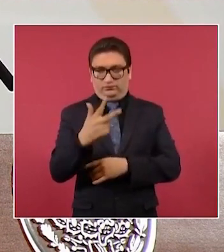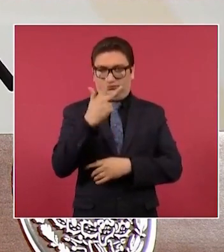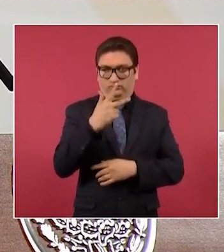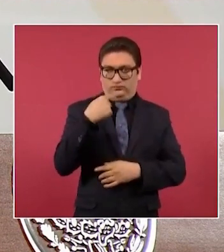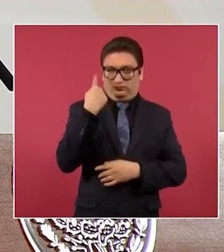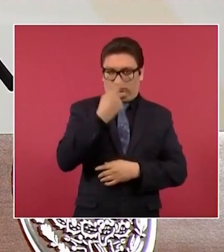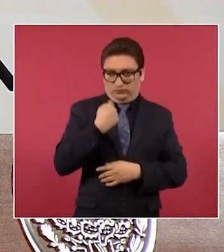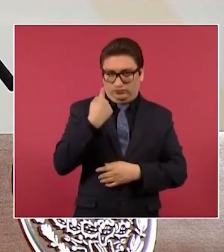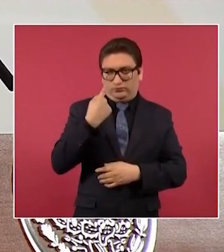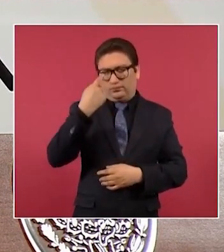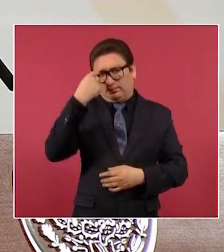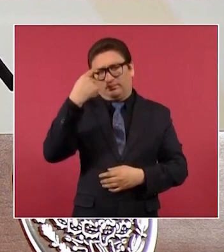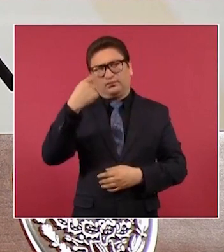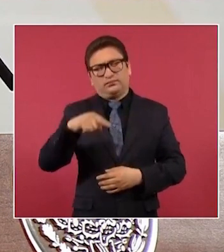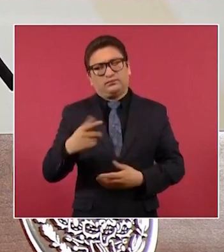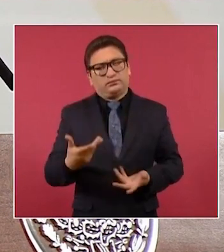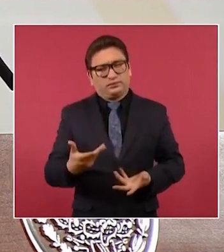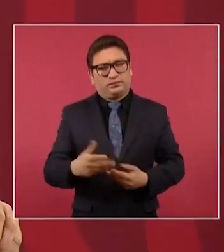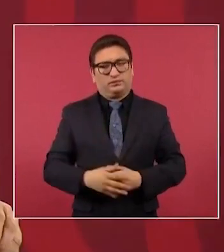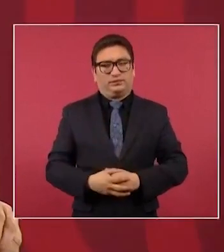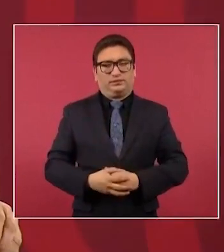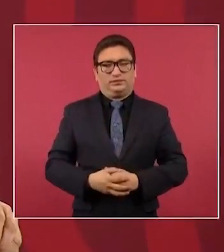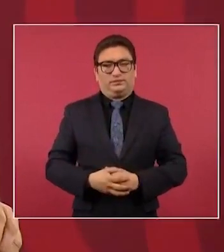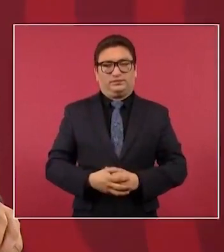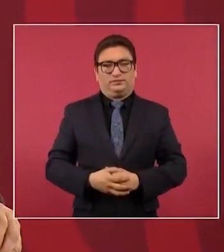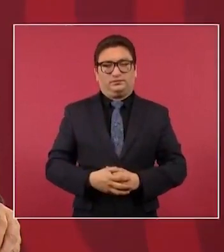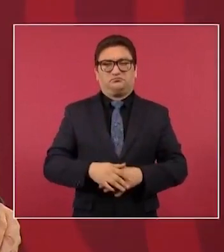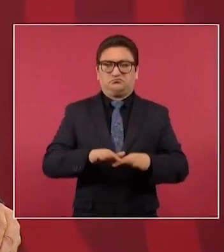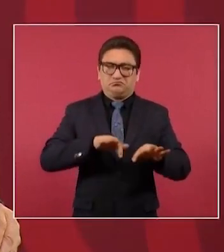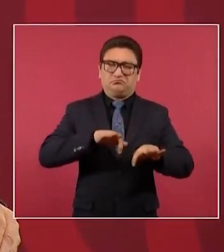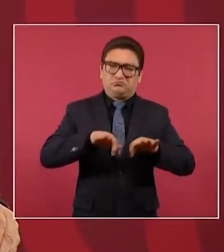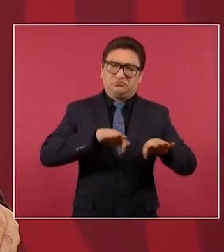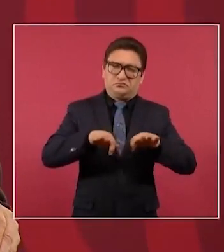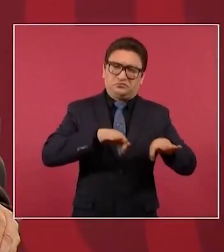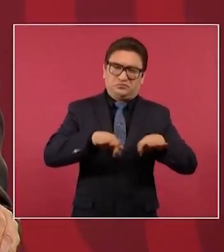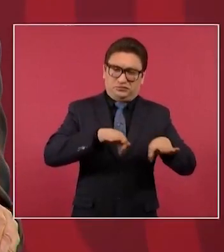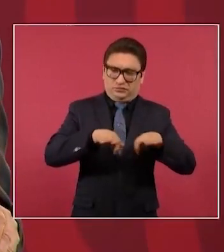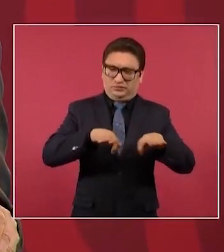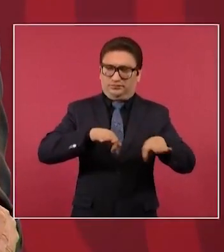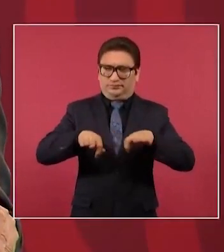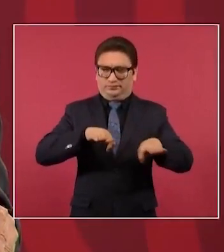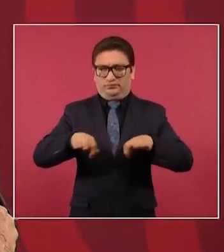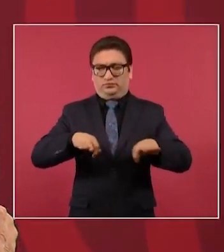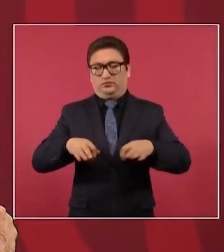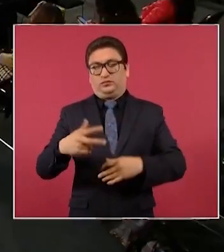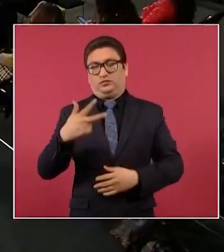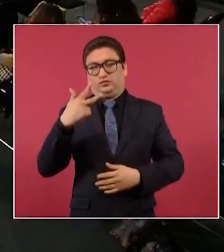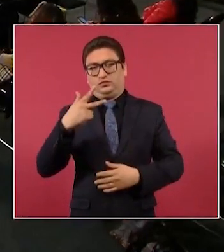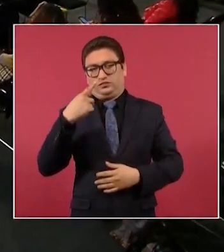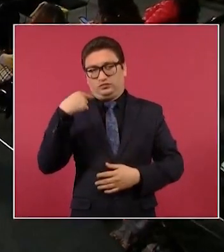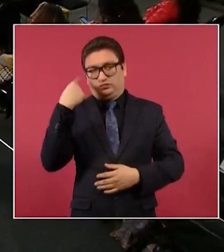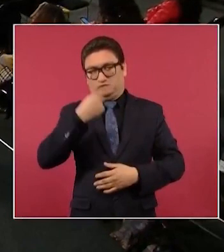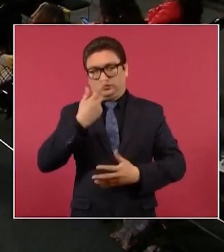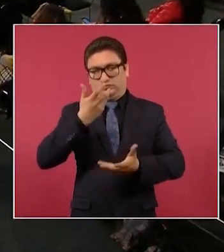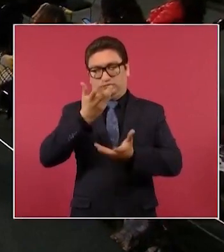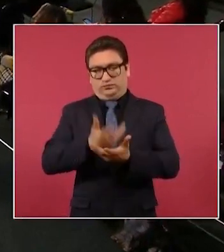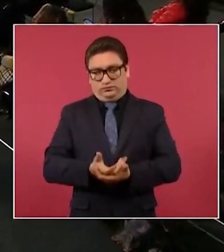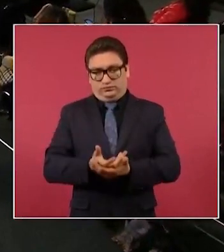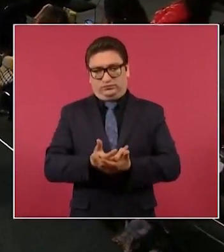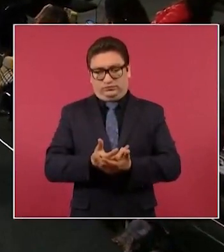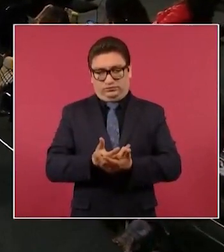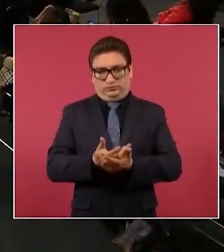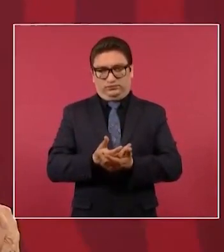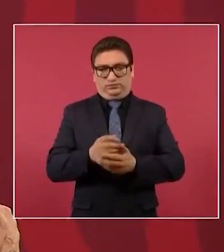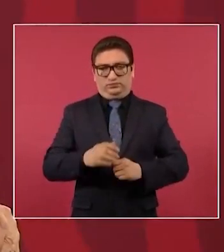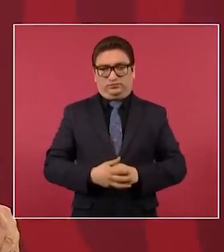esperar que el 2023 traiga algo mejor y tengamos